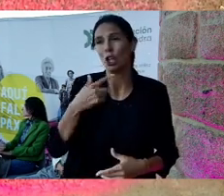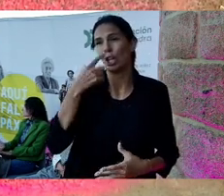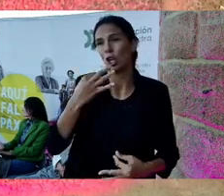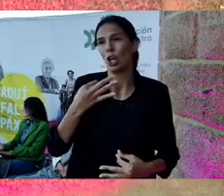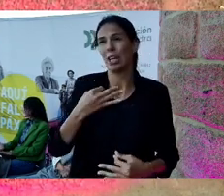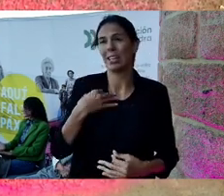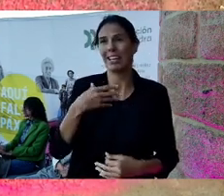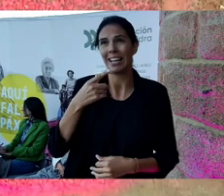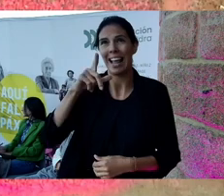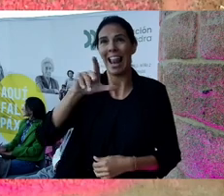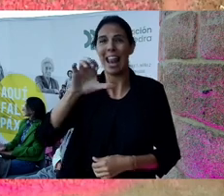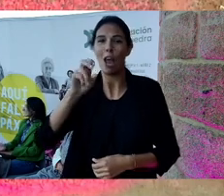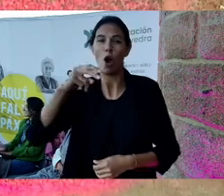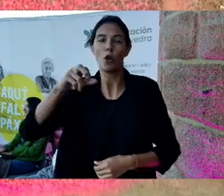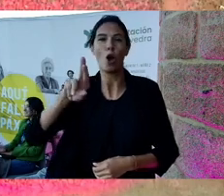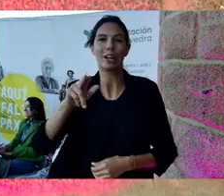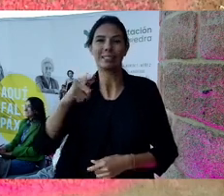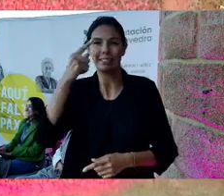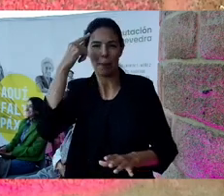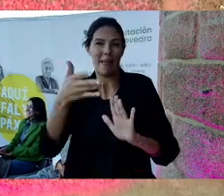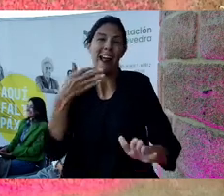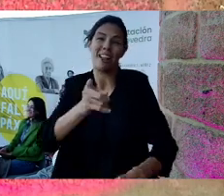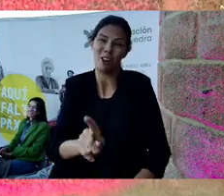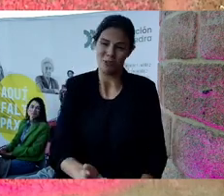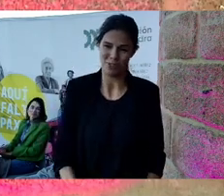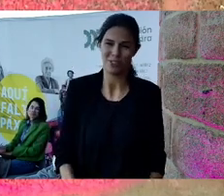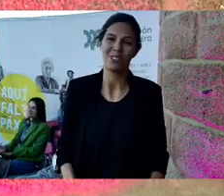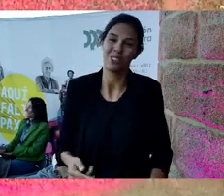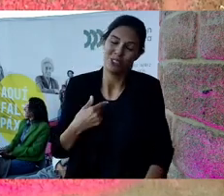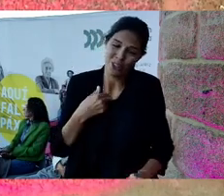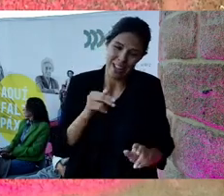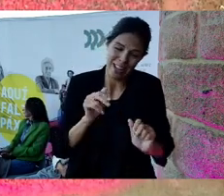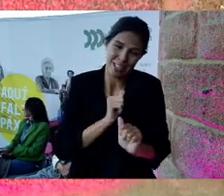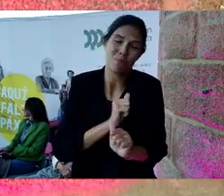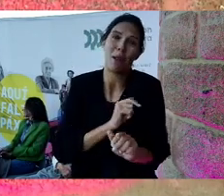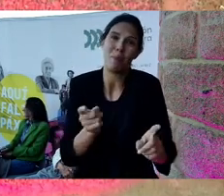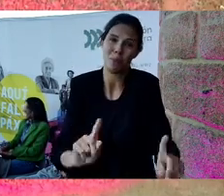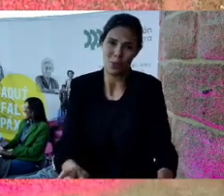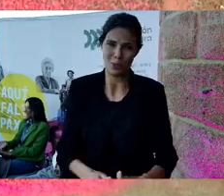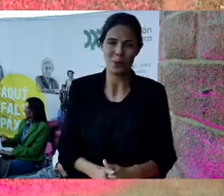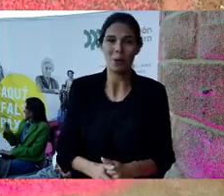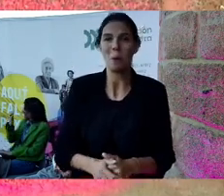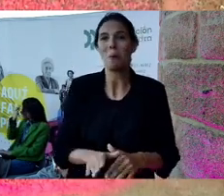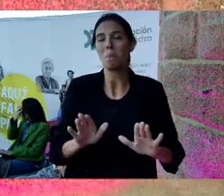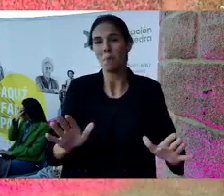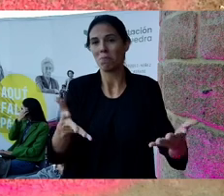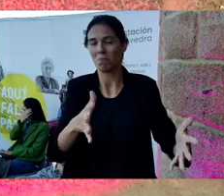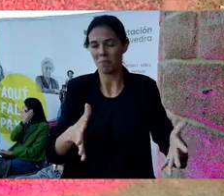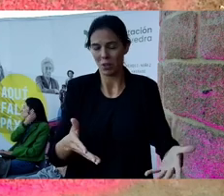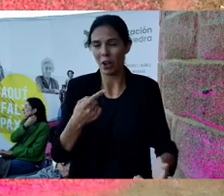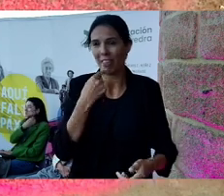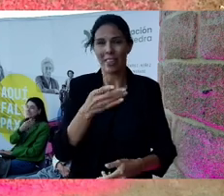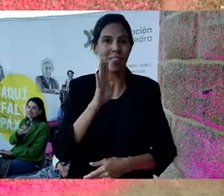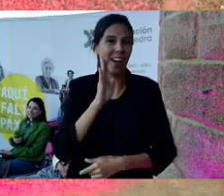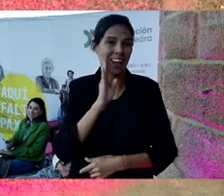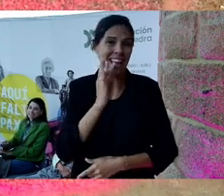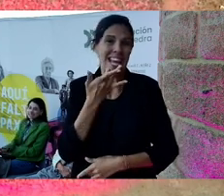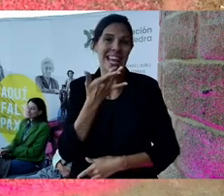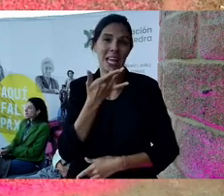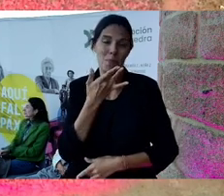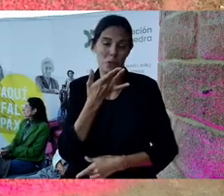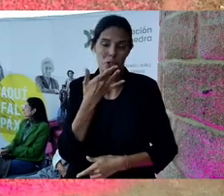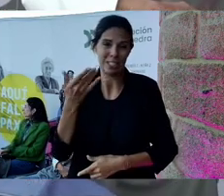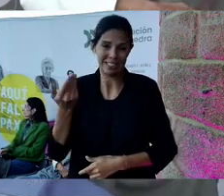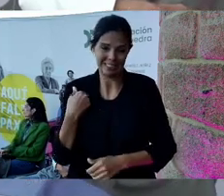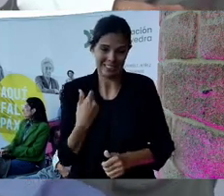que vaya a ser recordada como la Leonor la Temeraria, ¿no? En este sentido. Esperemos que, pues, en la línea de como